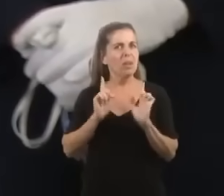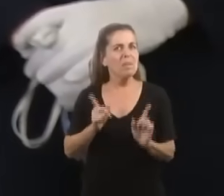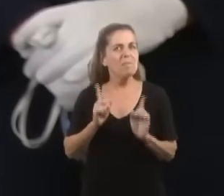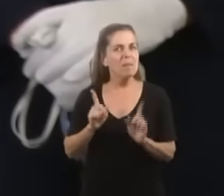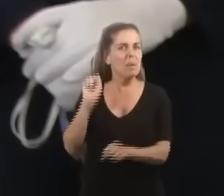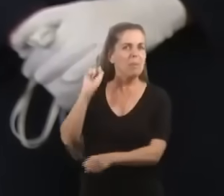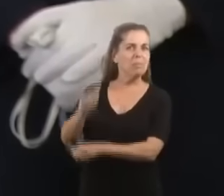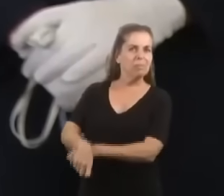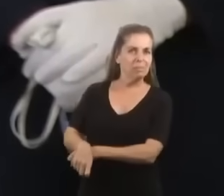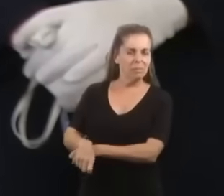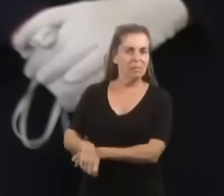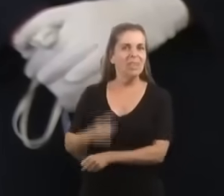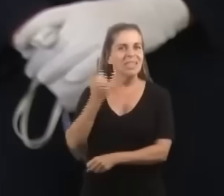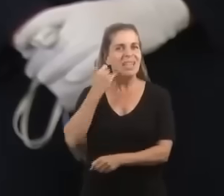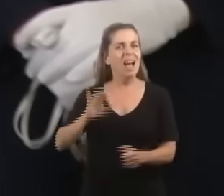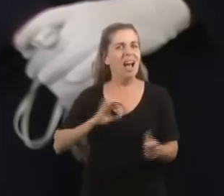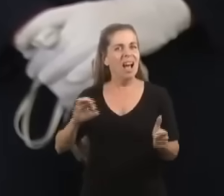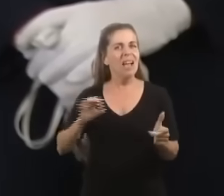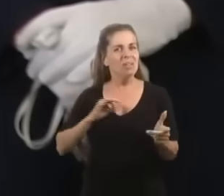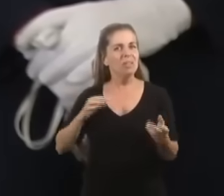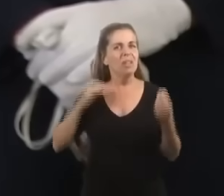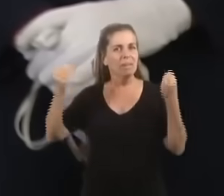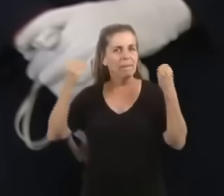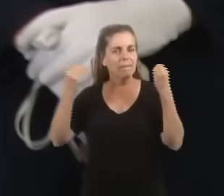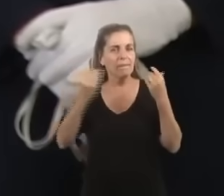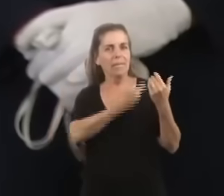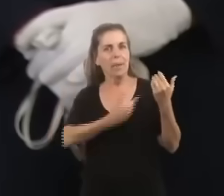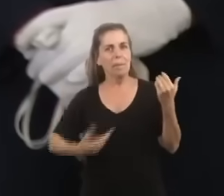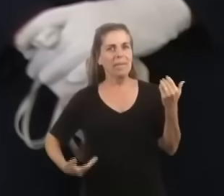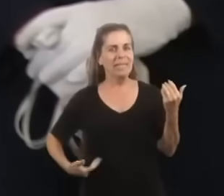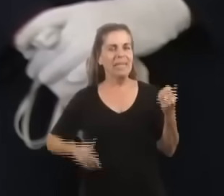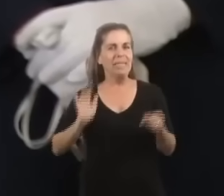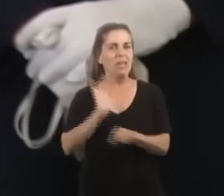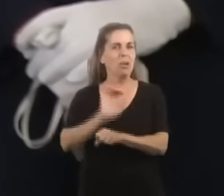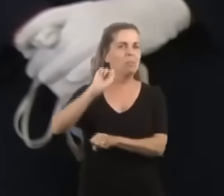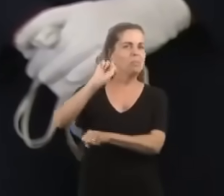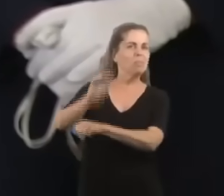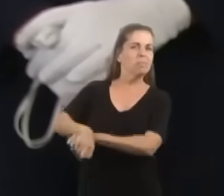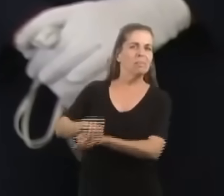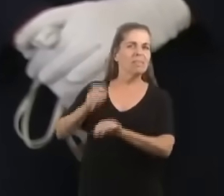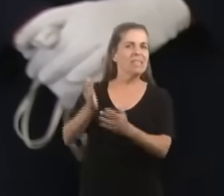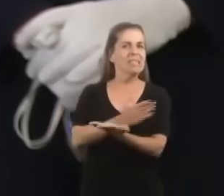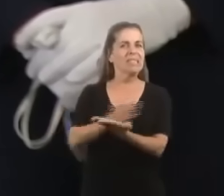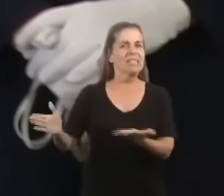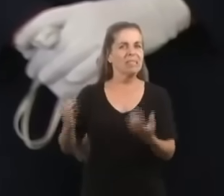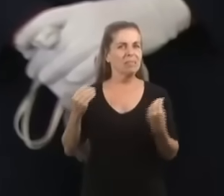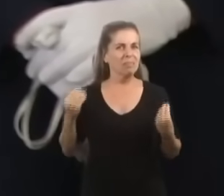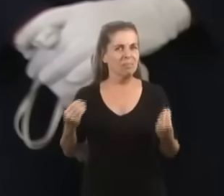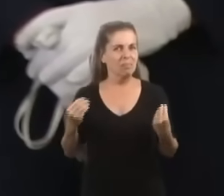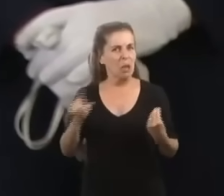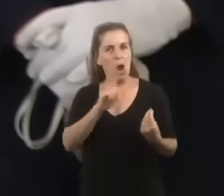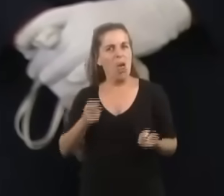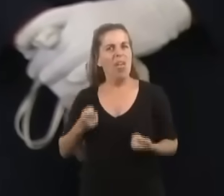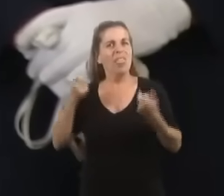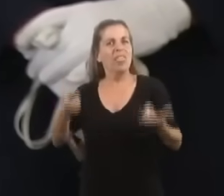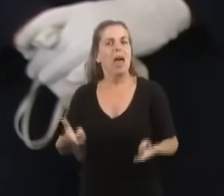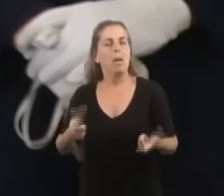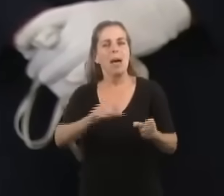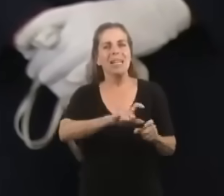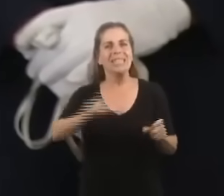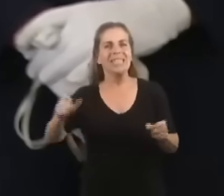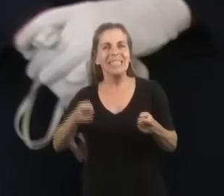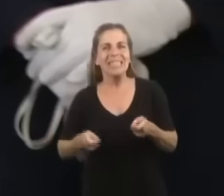hace ya varios años la investidura presidencial se desentendió del deber entregarle los sables a los comisarios comandantes y